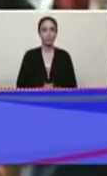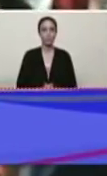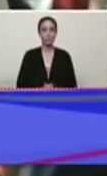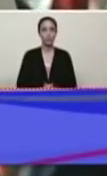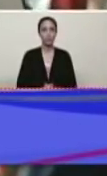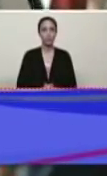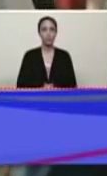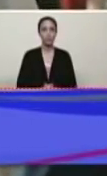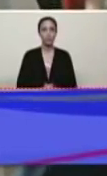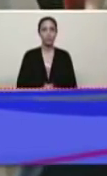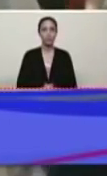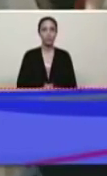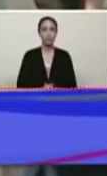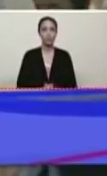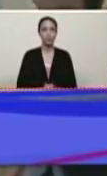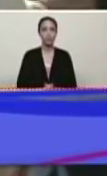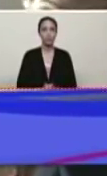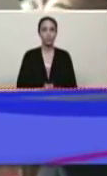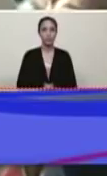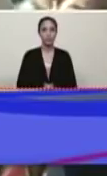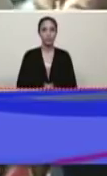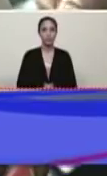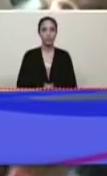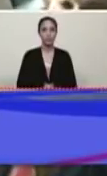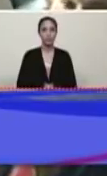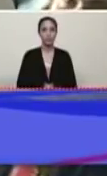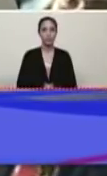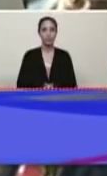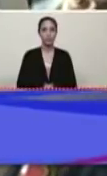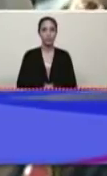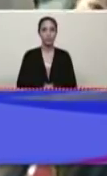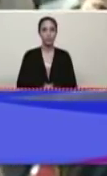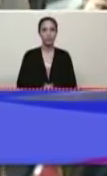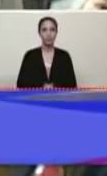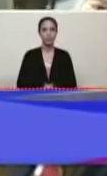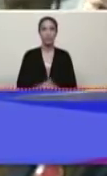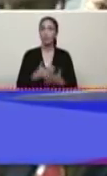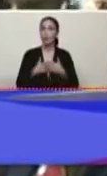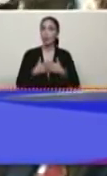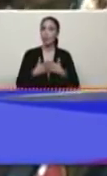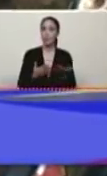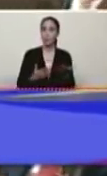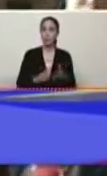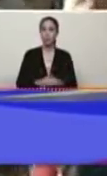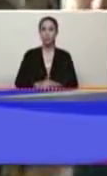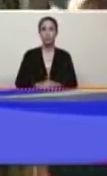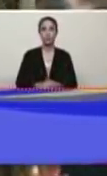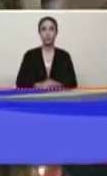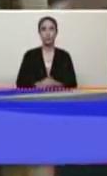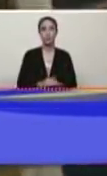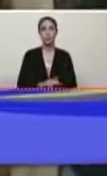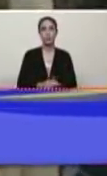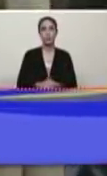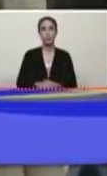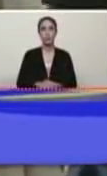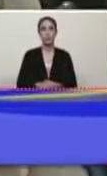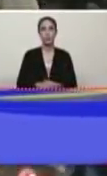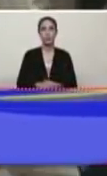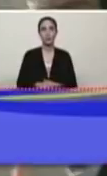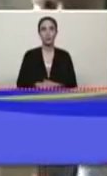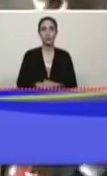Paz a nossa completa, total e incondicional solidariedade ao povo bolivariano